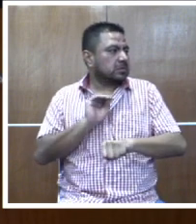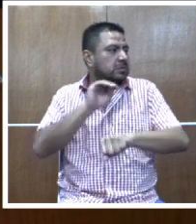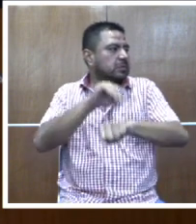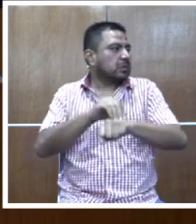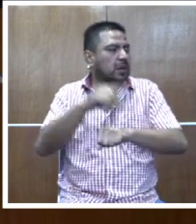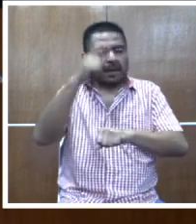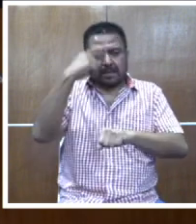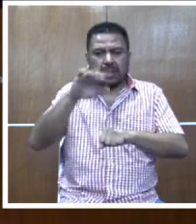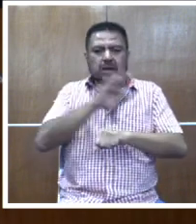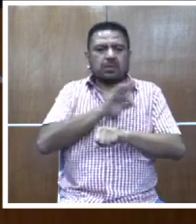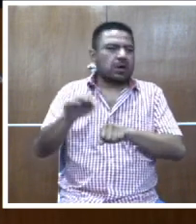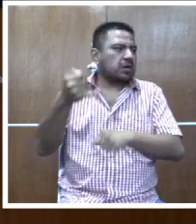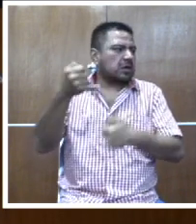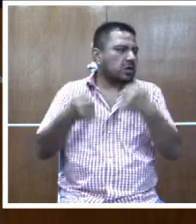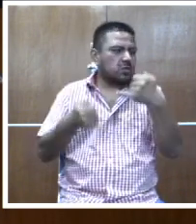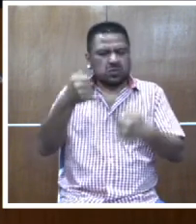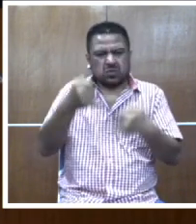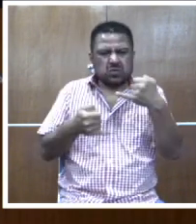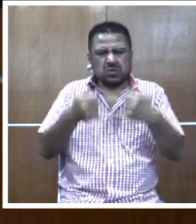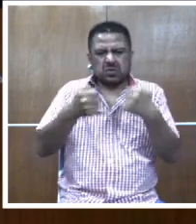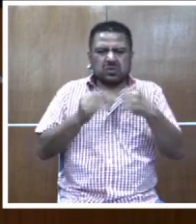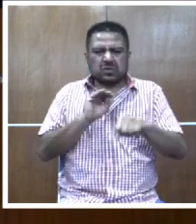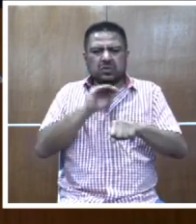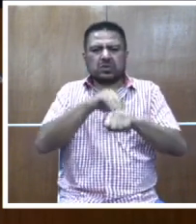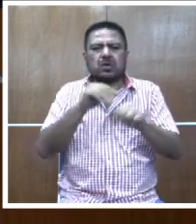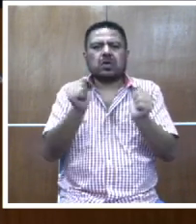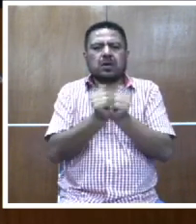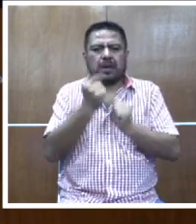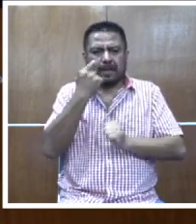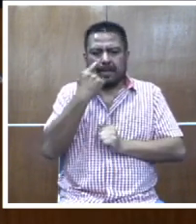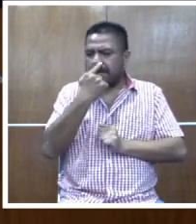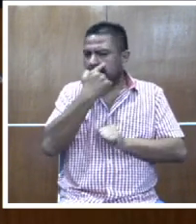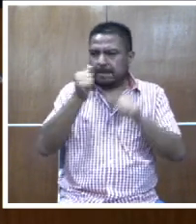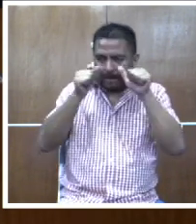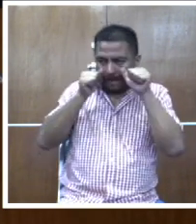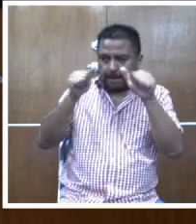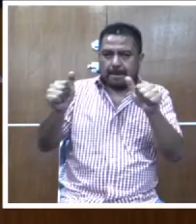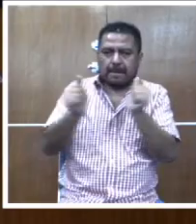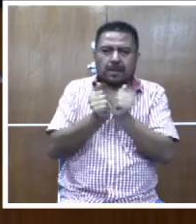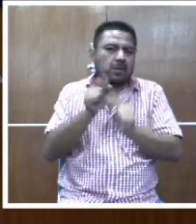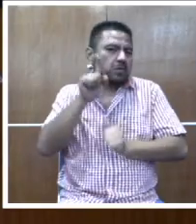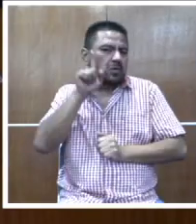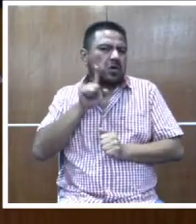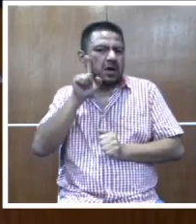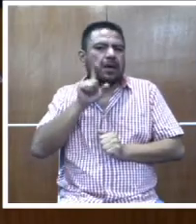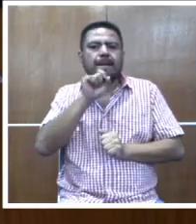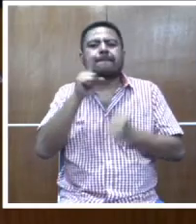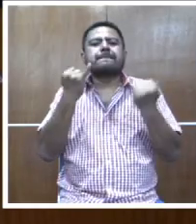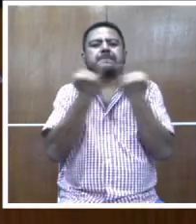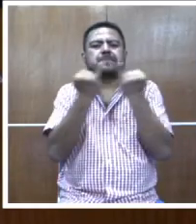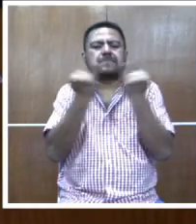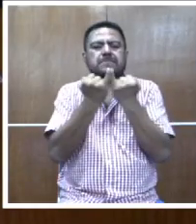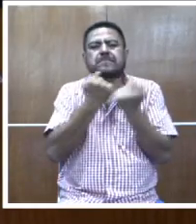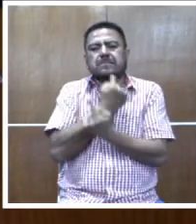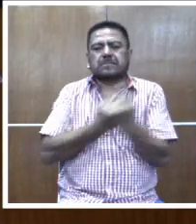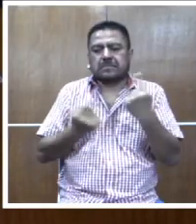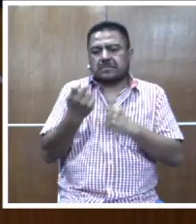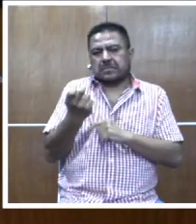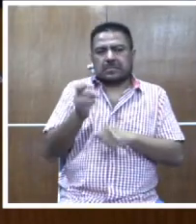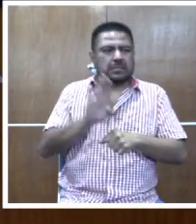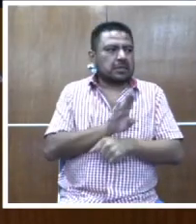para juzgar, entre otros rubros, con perspectiva de género y con perspectiva de infancia